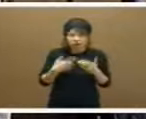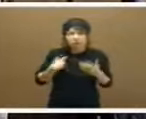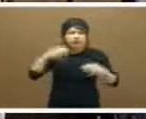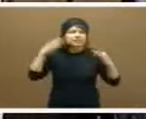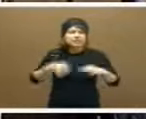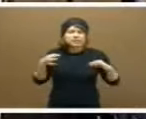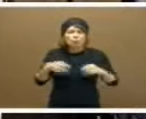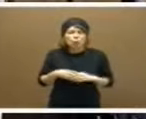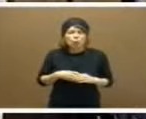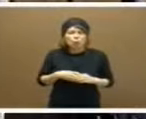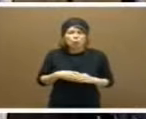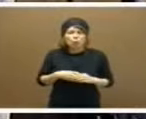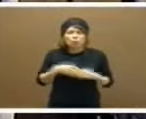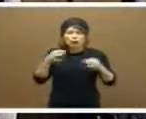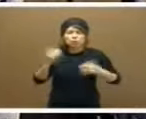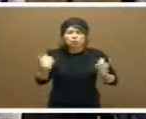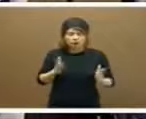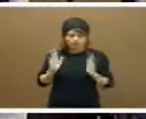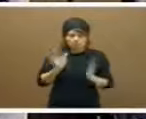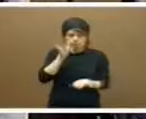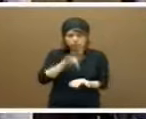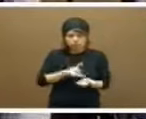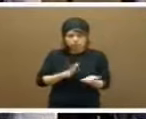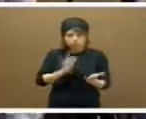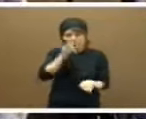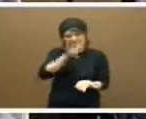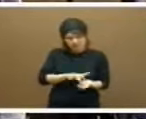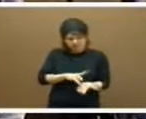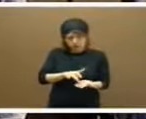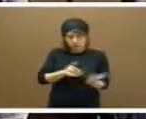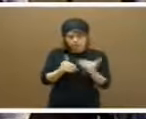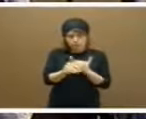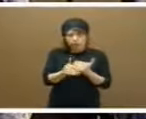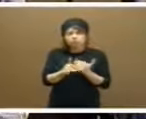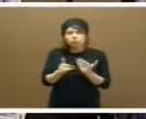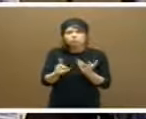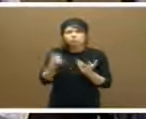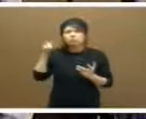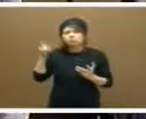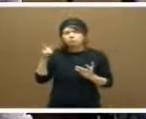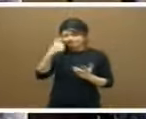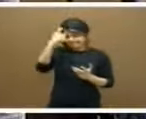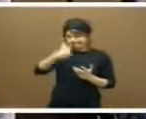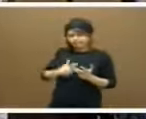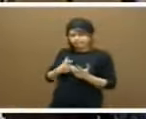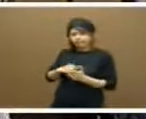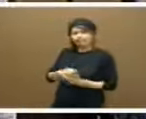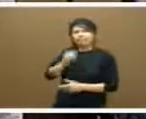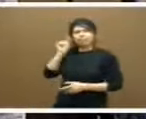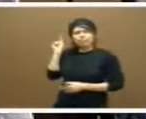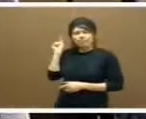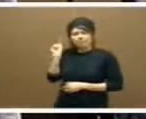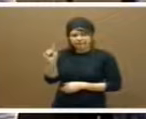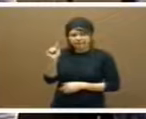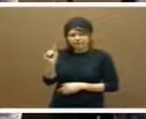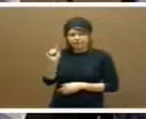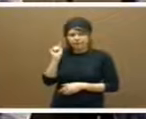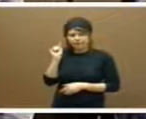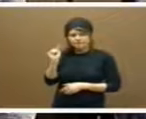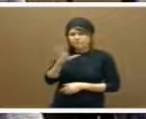que en cuanto llegue el momento, en el próximo periodo de sesiones, pues tendrá usted a este diputado reprochándole